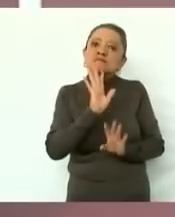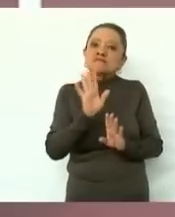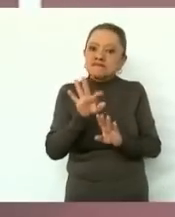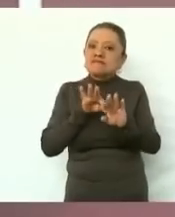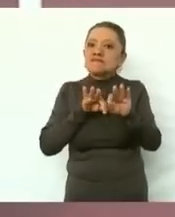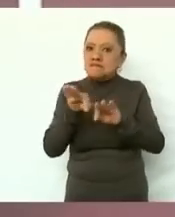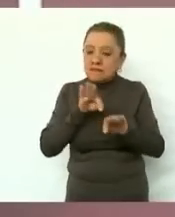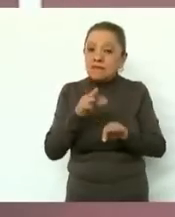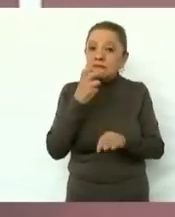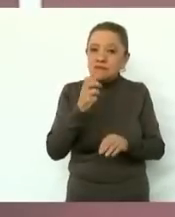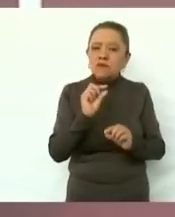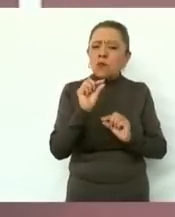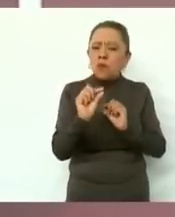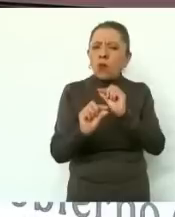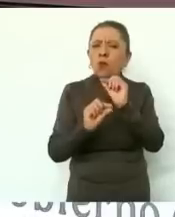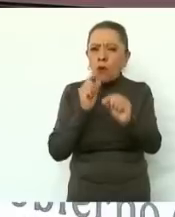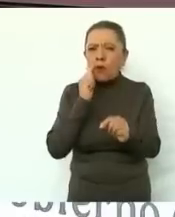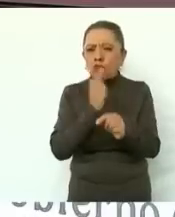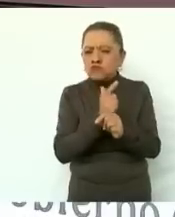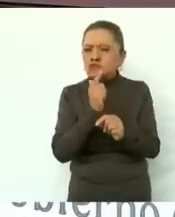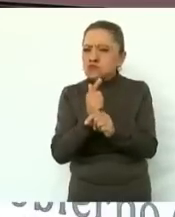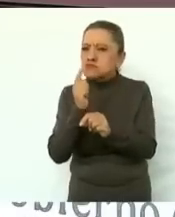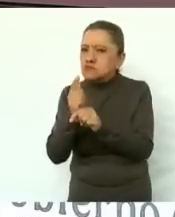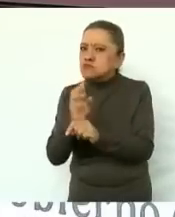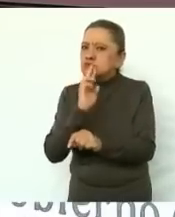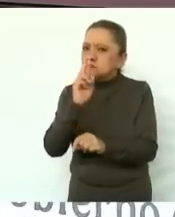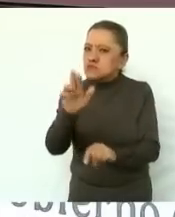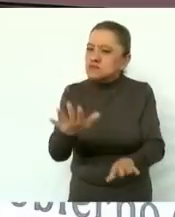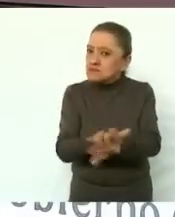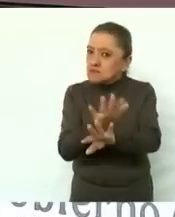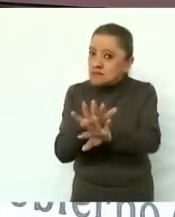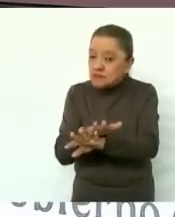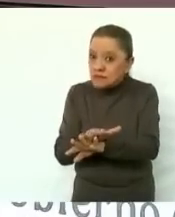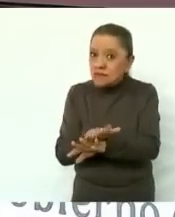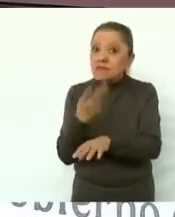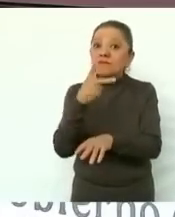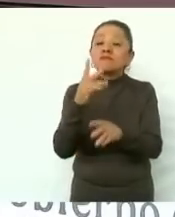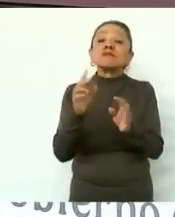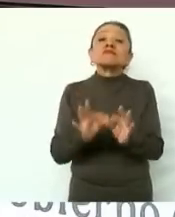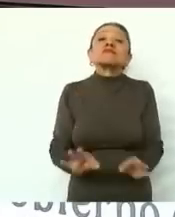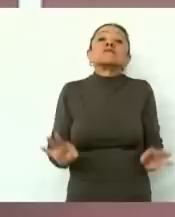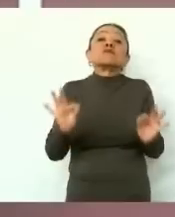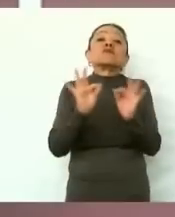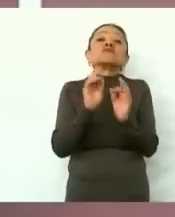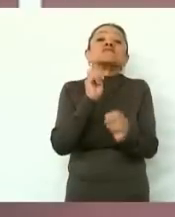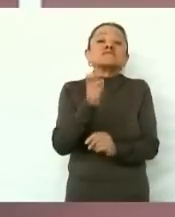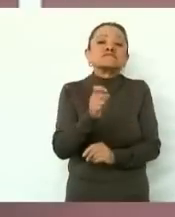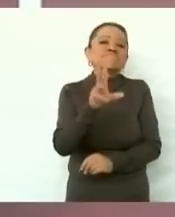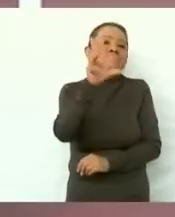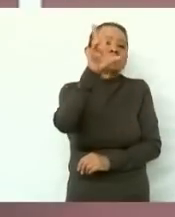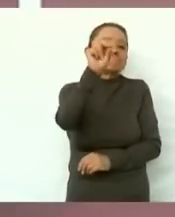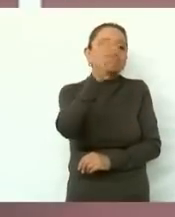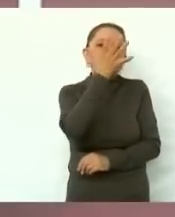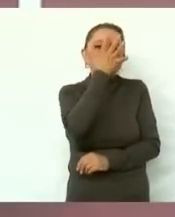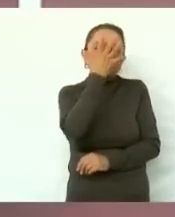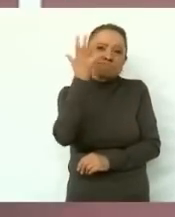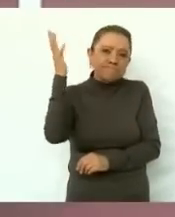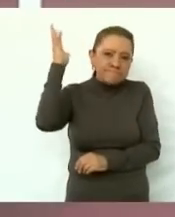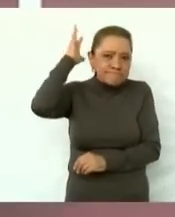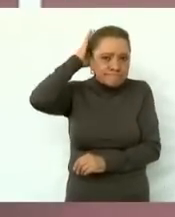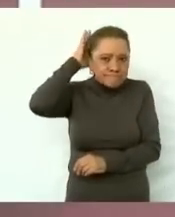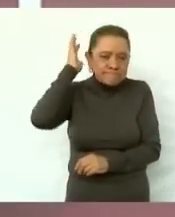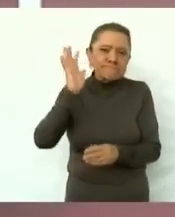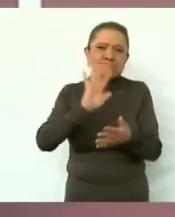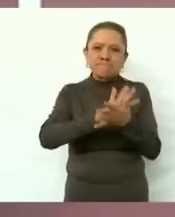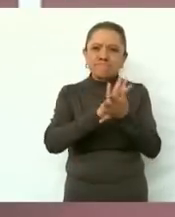ir notando los resultados. ¿Qué es lo importante? Lo más importante es no traicionar, que